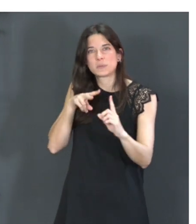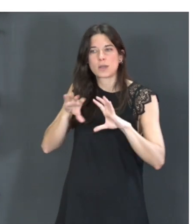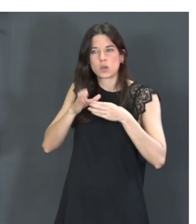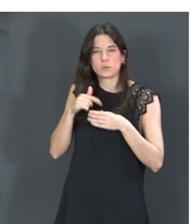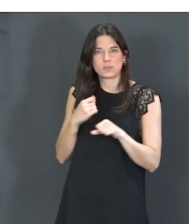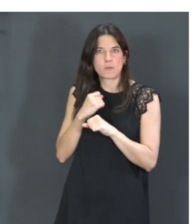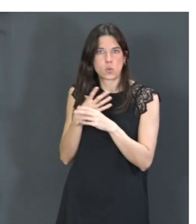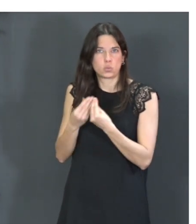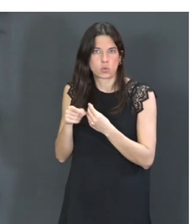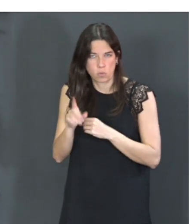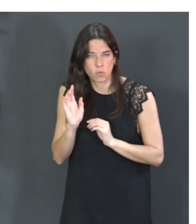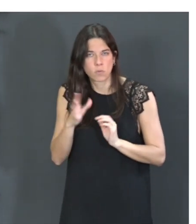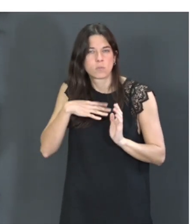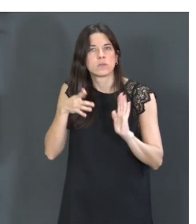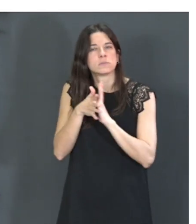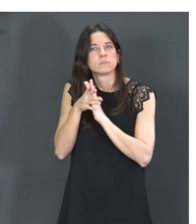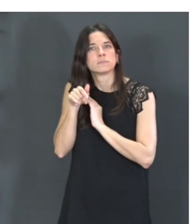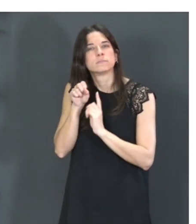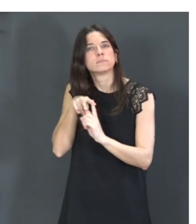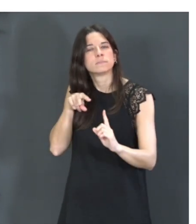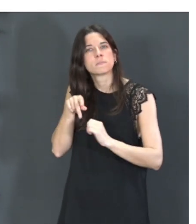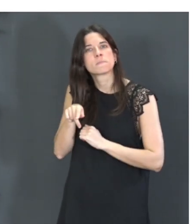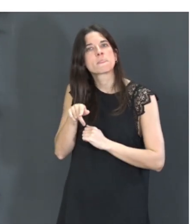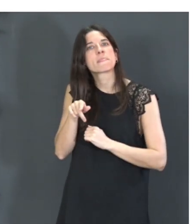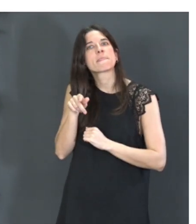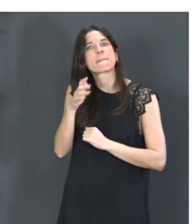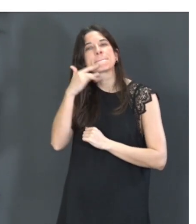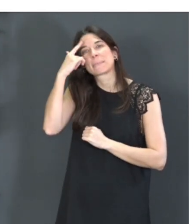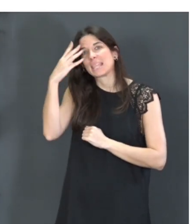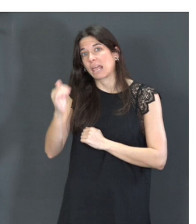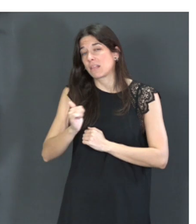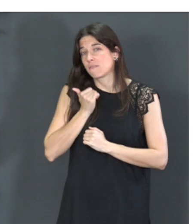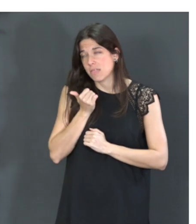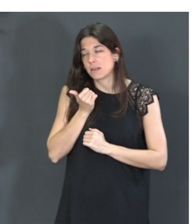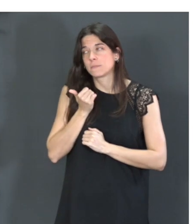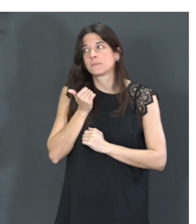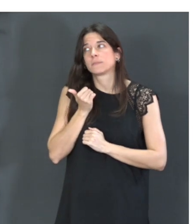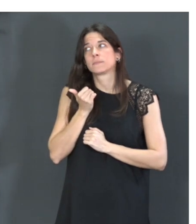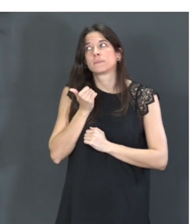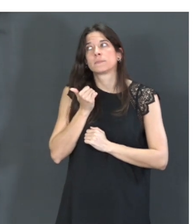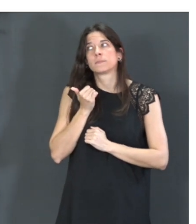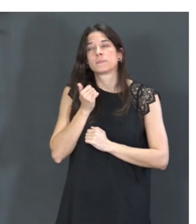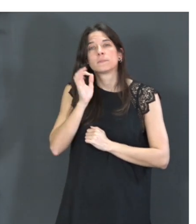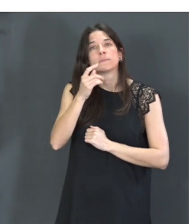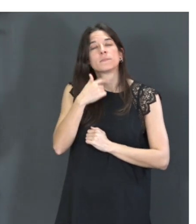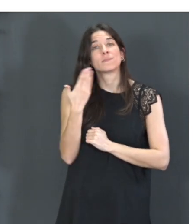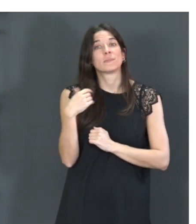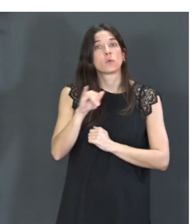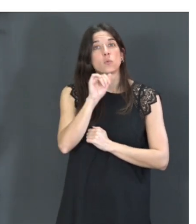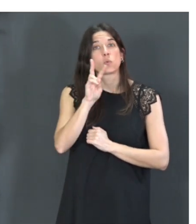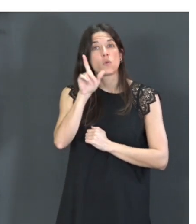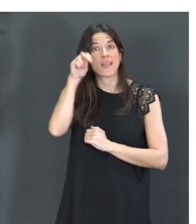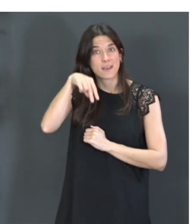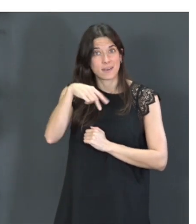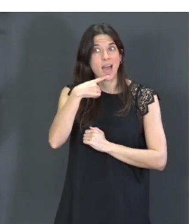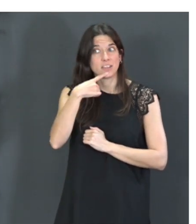que trabajamos, quizás es que tanto la inteligencia artificial, aunque según ha comentado Julián, se puede incluso casi